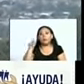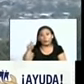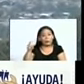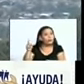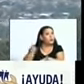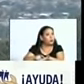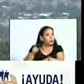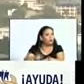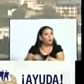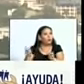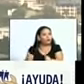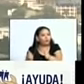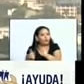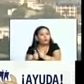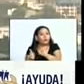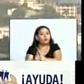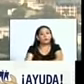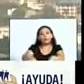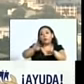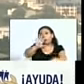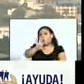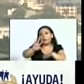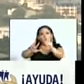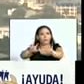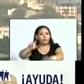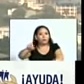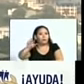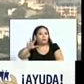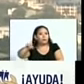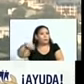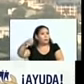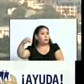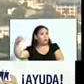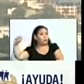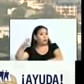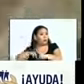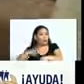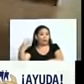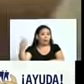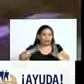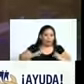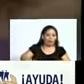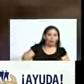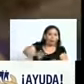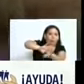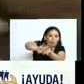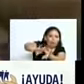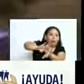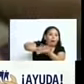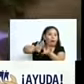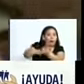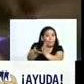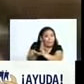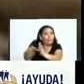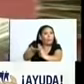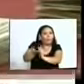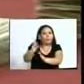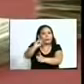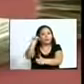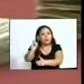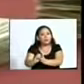será acompañada con 48.4 millones de dólares que deberá pagar el gobierno en concepto de intereses, tras